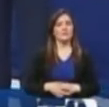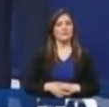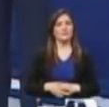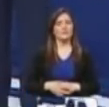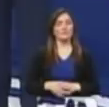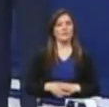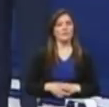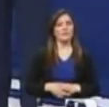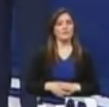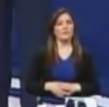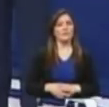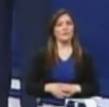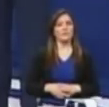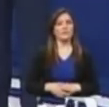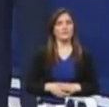fue sancionada.